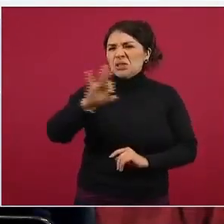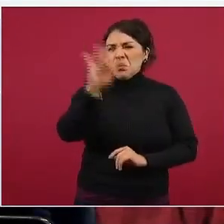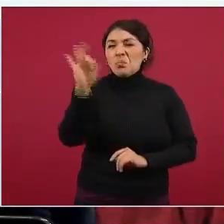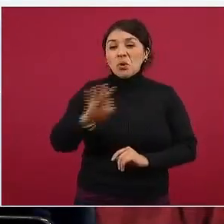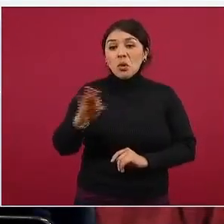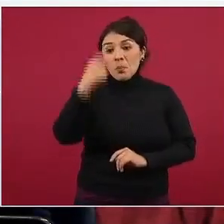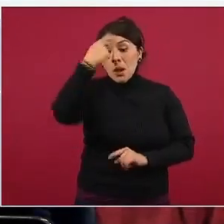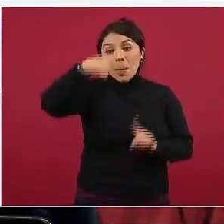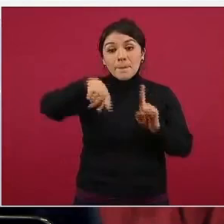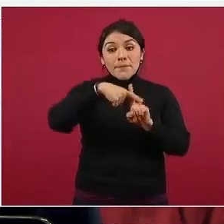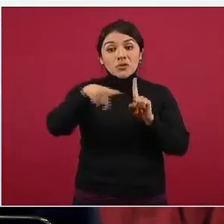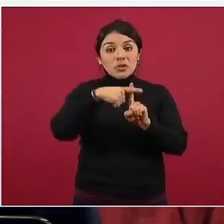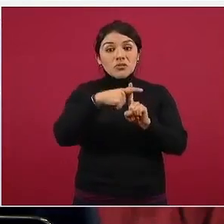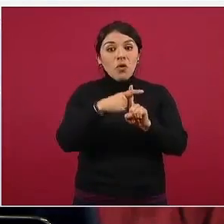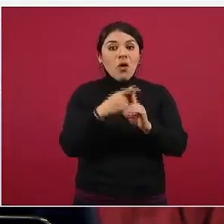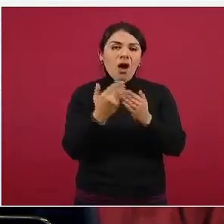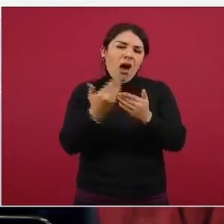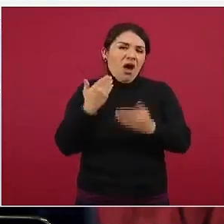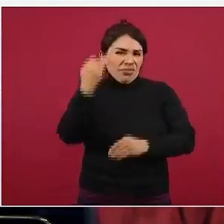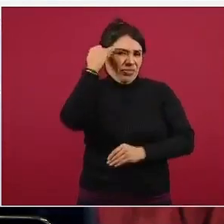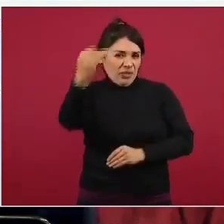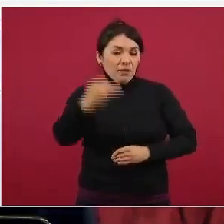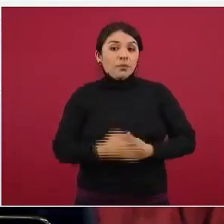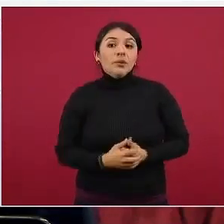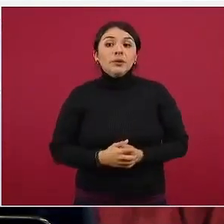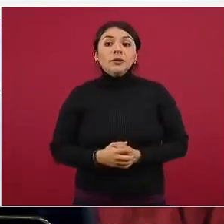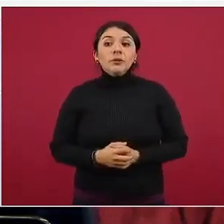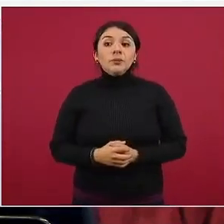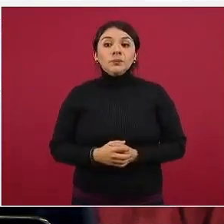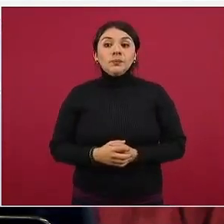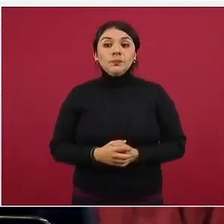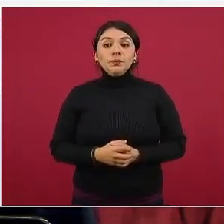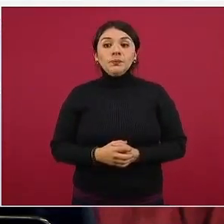55% de positividad en algún momento.